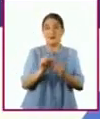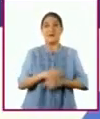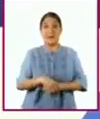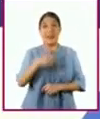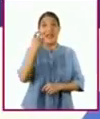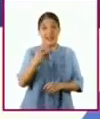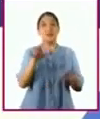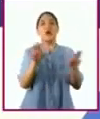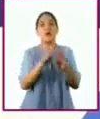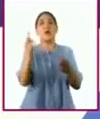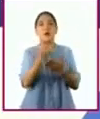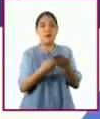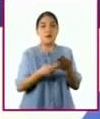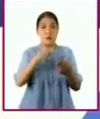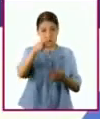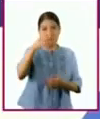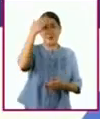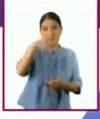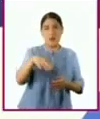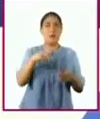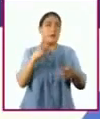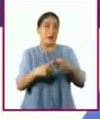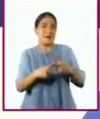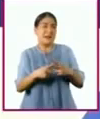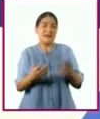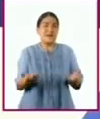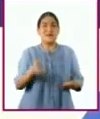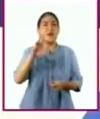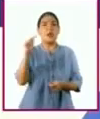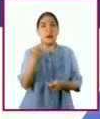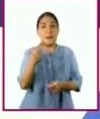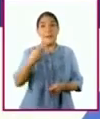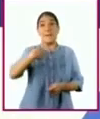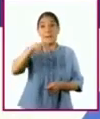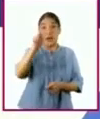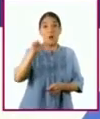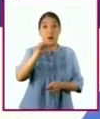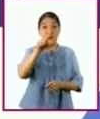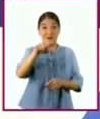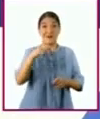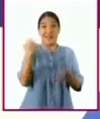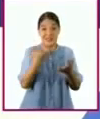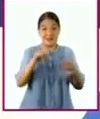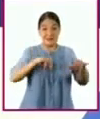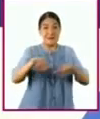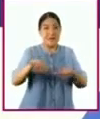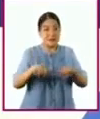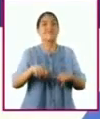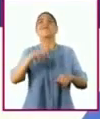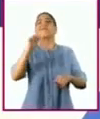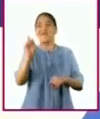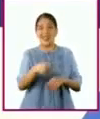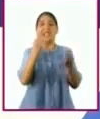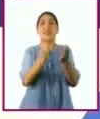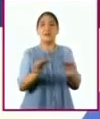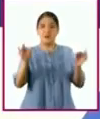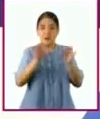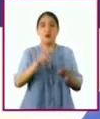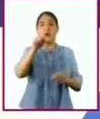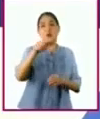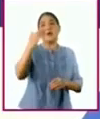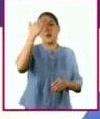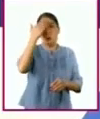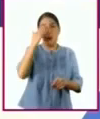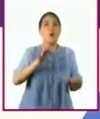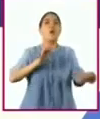dibujo, no necesitan saber la proporción matemática, pero si fuera para elaborar un mapa, es muy importante que conozcan